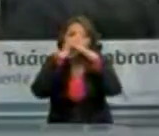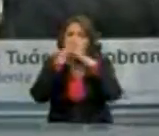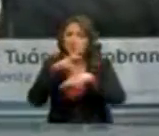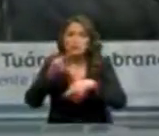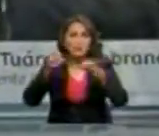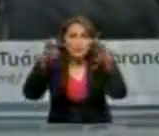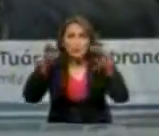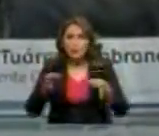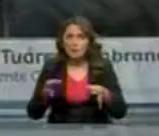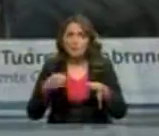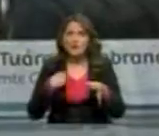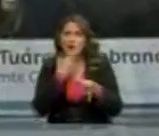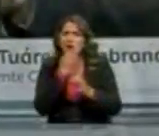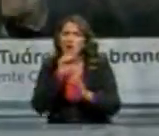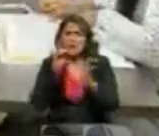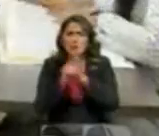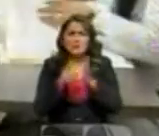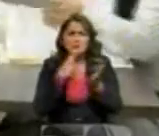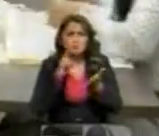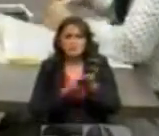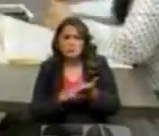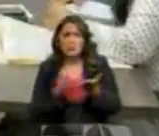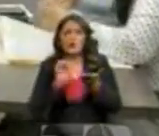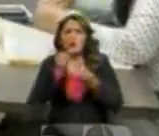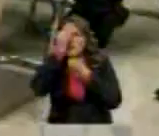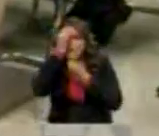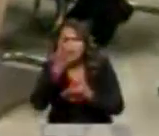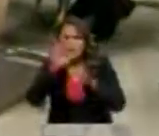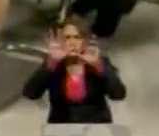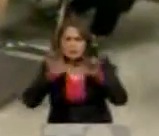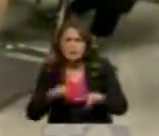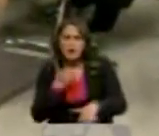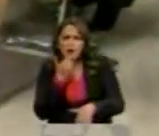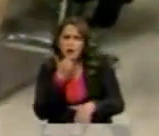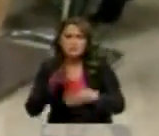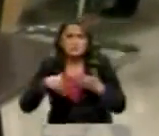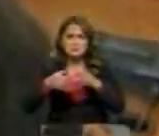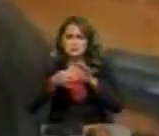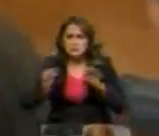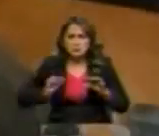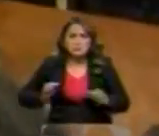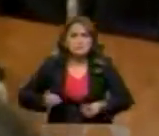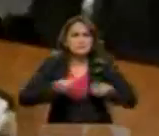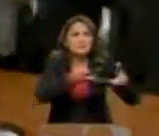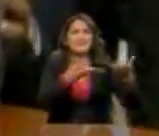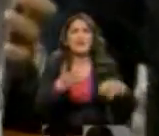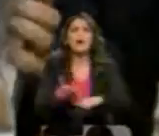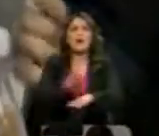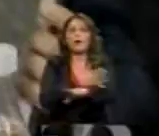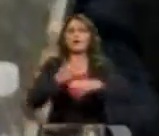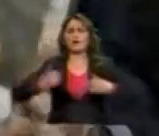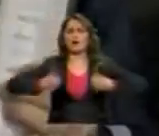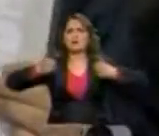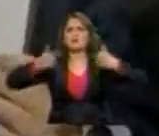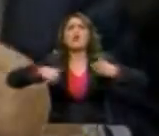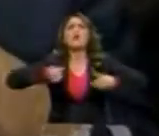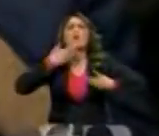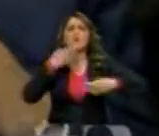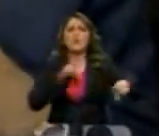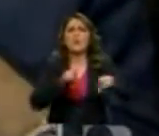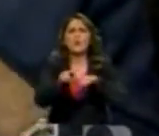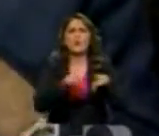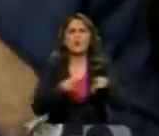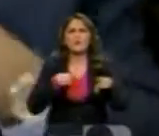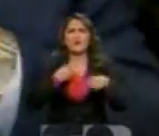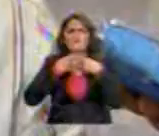por no responder a las denuncias ni entregar información sobre presuntas irregularidades en su candidatura durante su asistencia a la Comisión de Participación